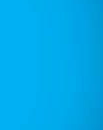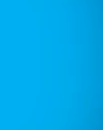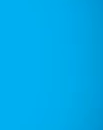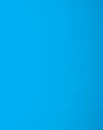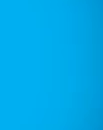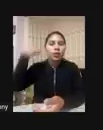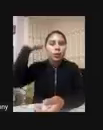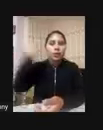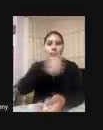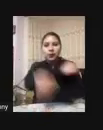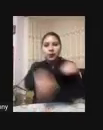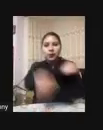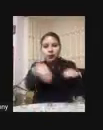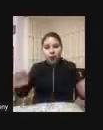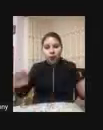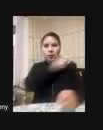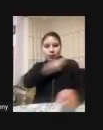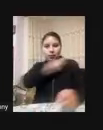de El Alto.